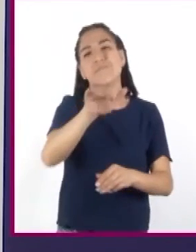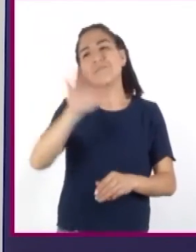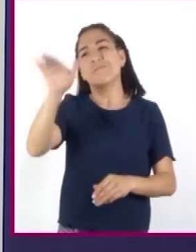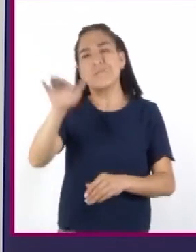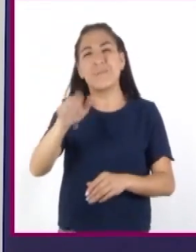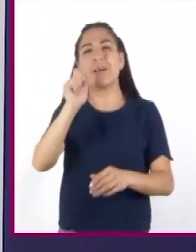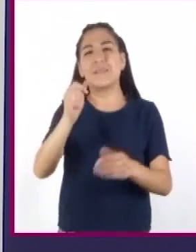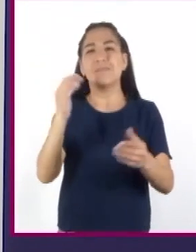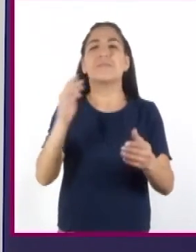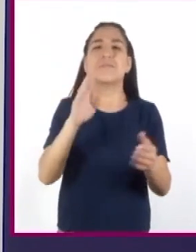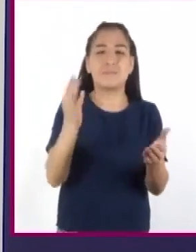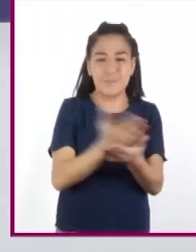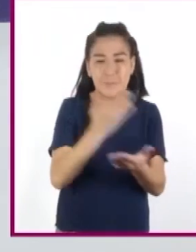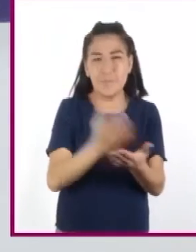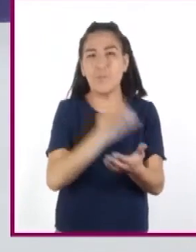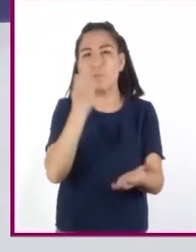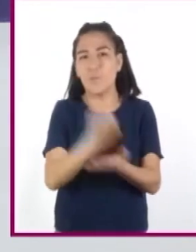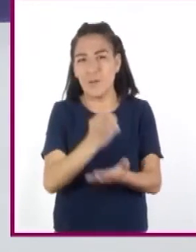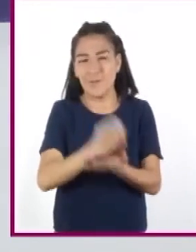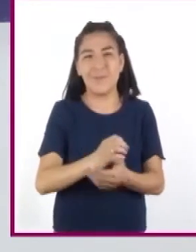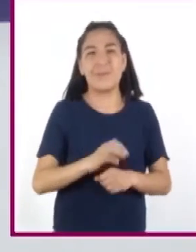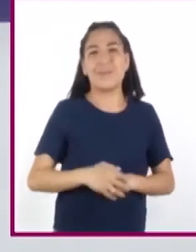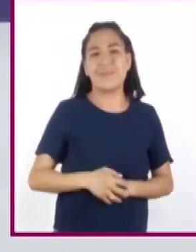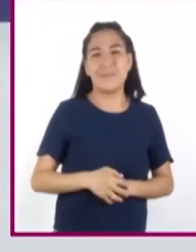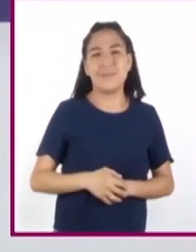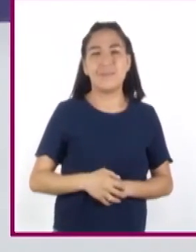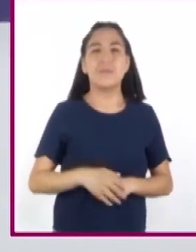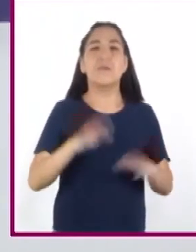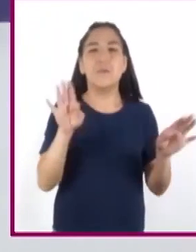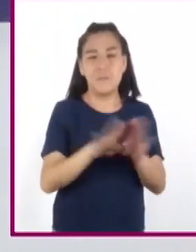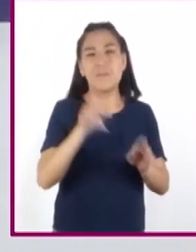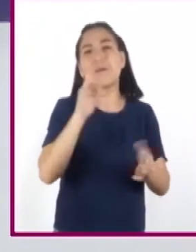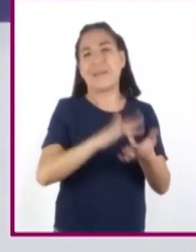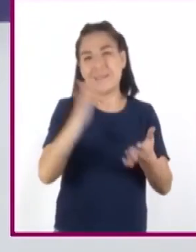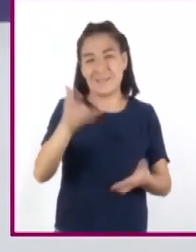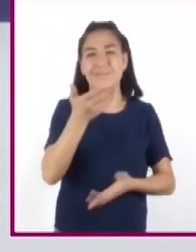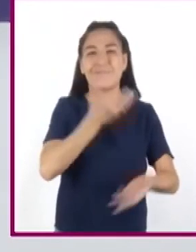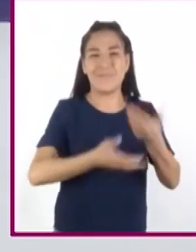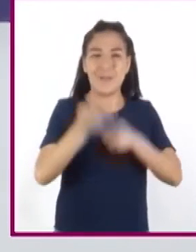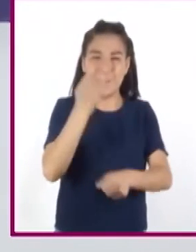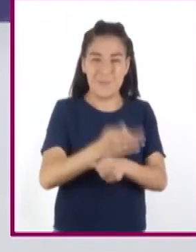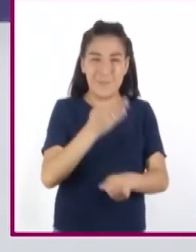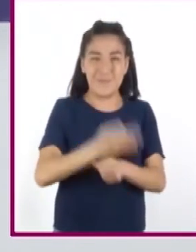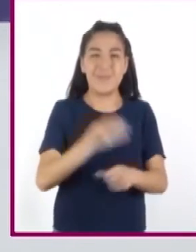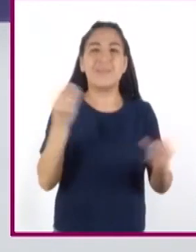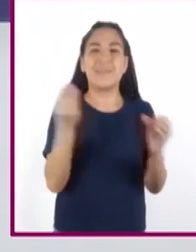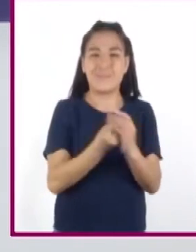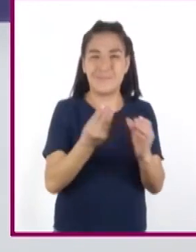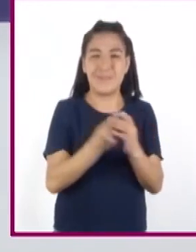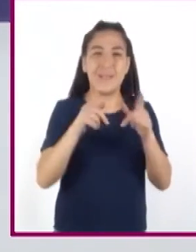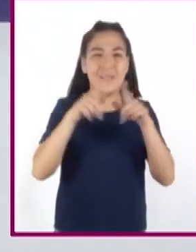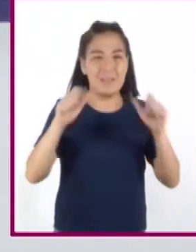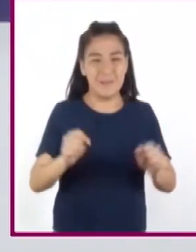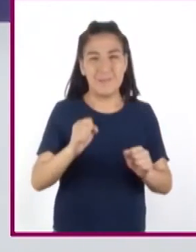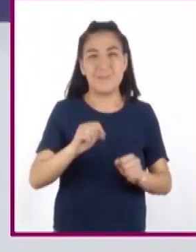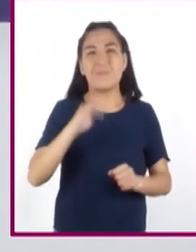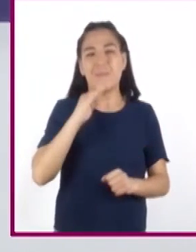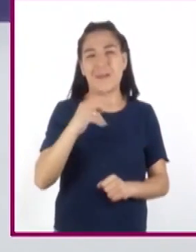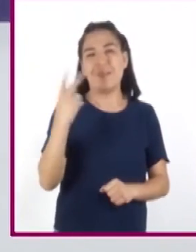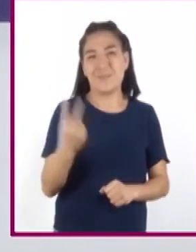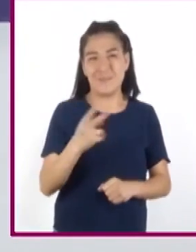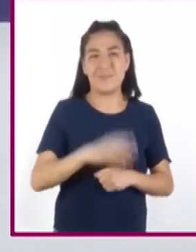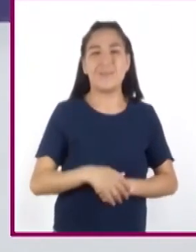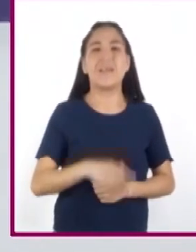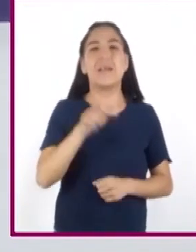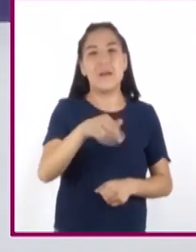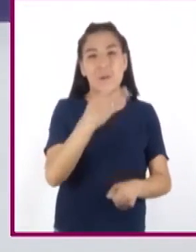sus apuntes y notas. Gracias por compartir con nosotros una sesión más de Lengua Materna 2, en